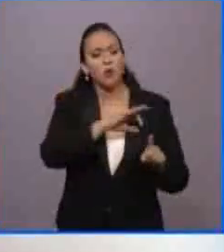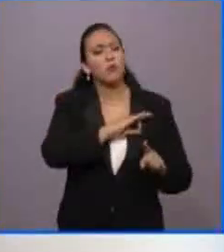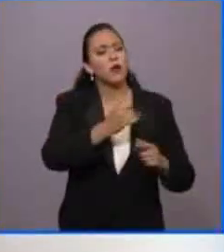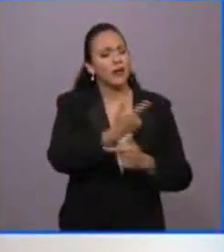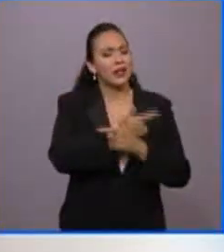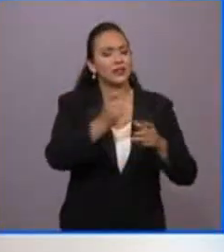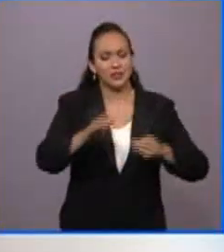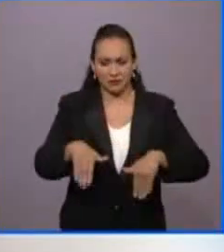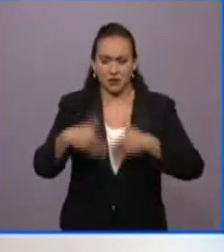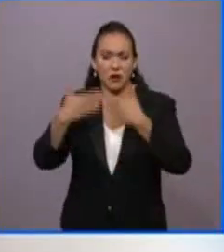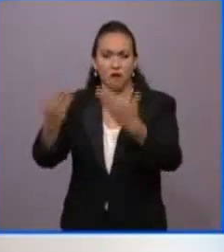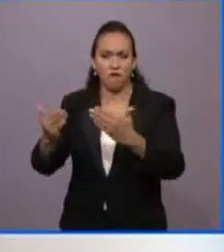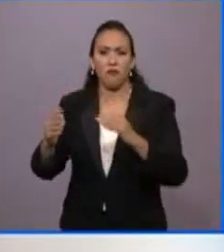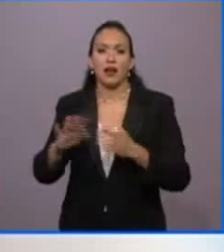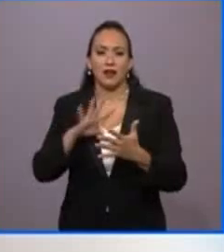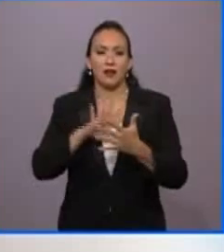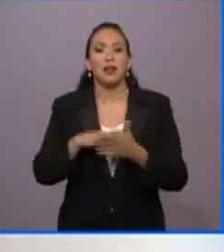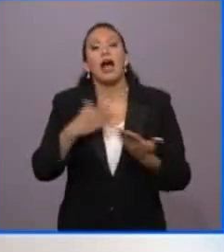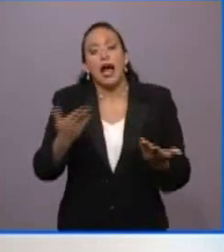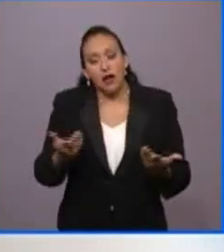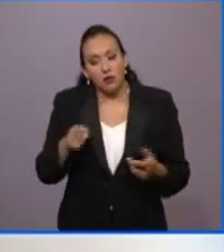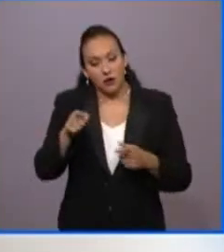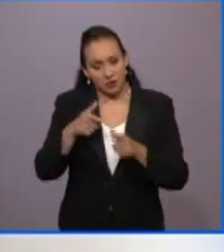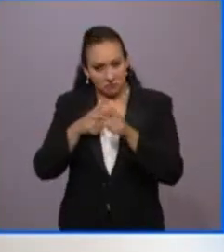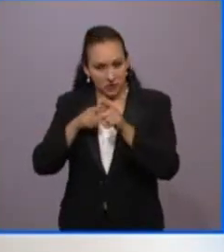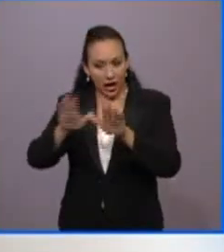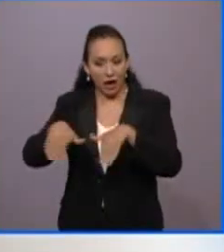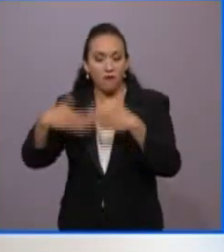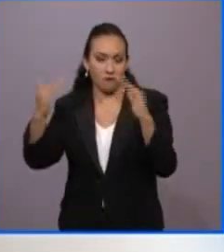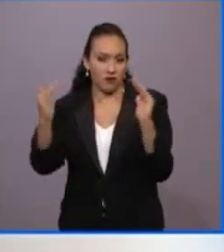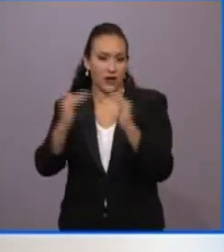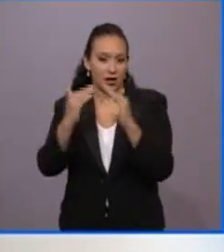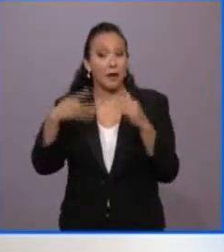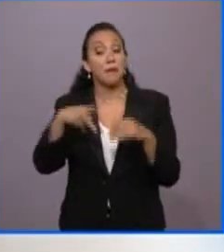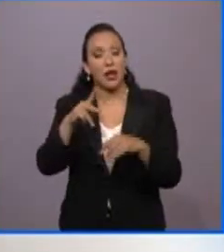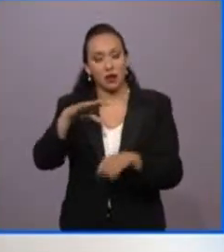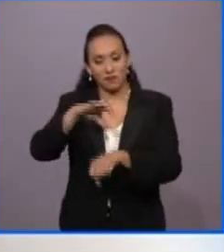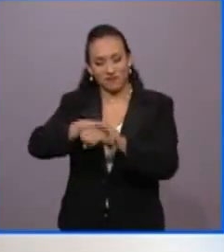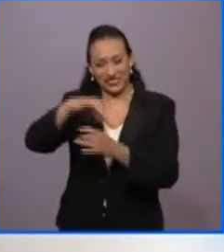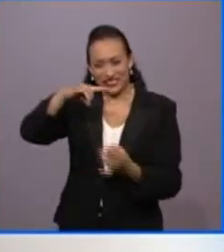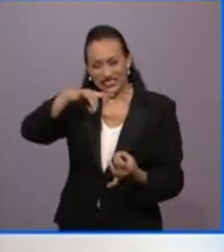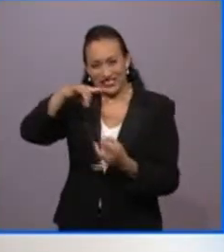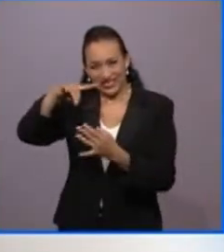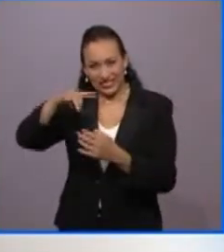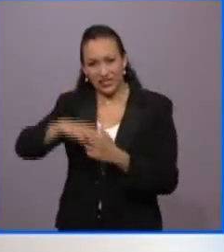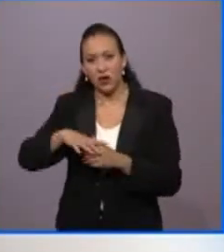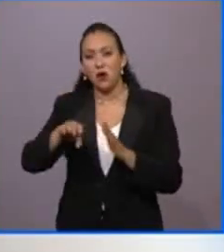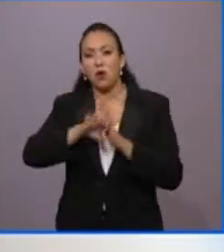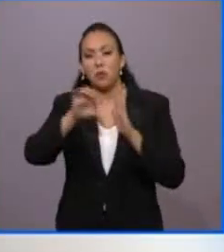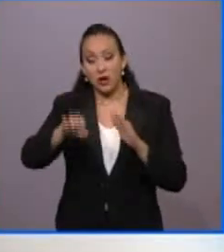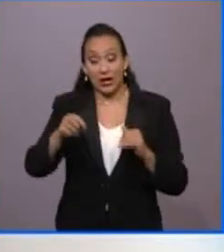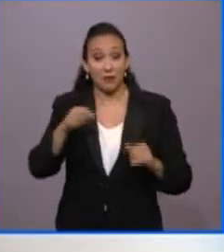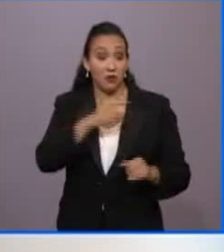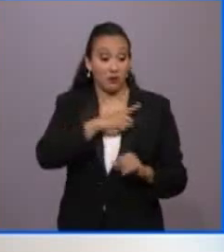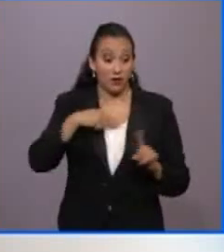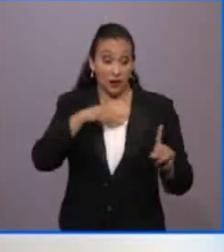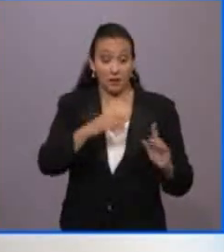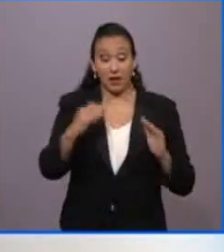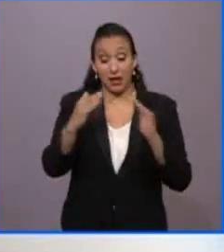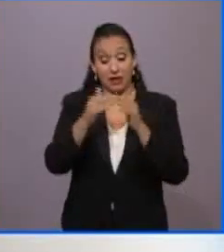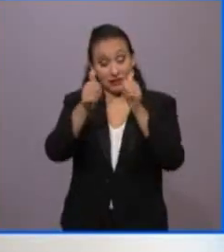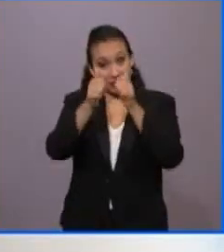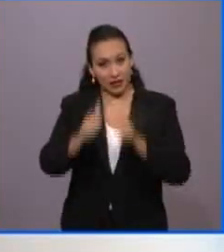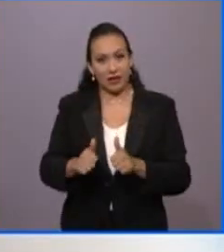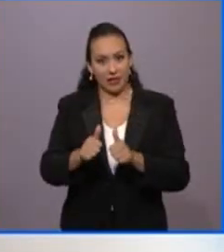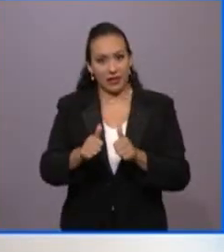del proceso, lo que le permite seguir en libertad bajo ciertas condiciones, entre ellas residir en un